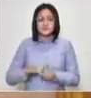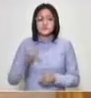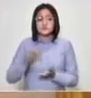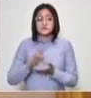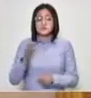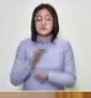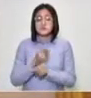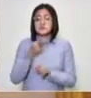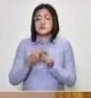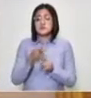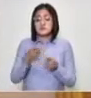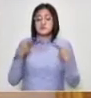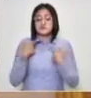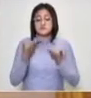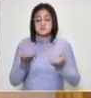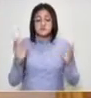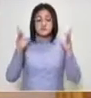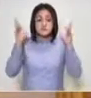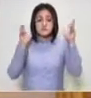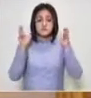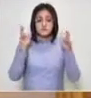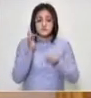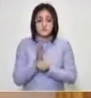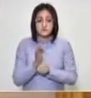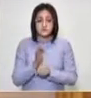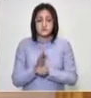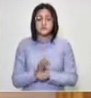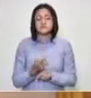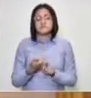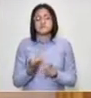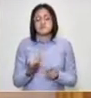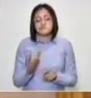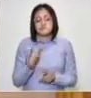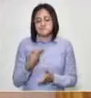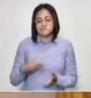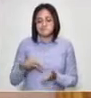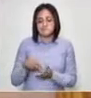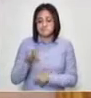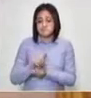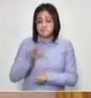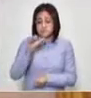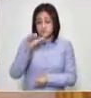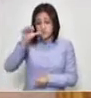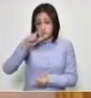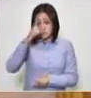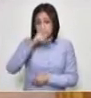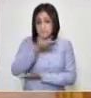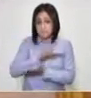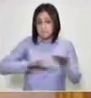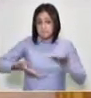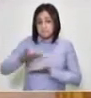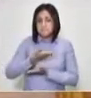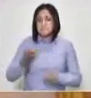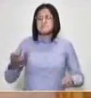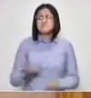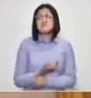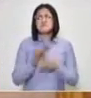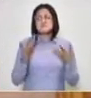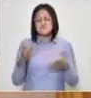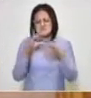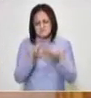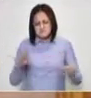Gracias a quienes nos escuchan por la oportunidad de compartir con ustedes lo que en